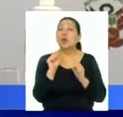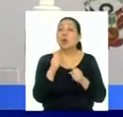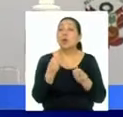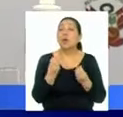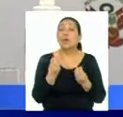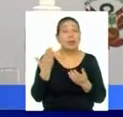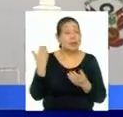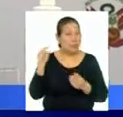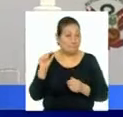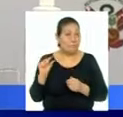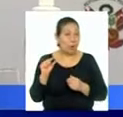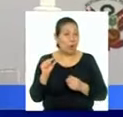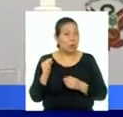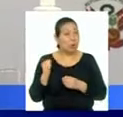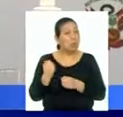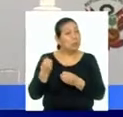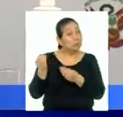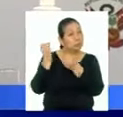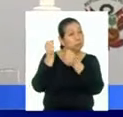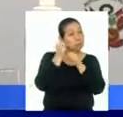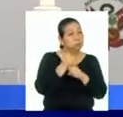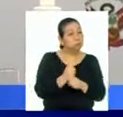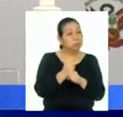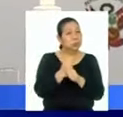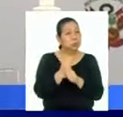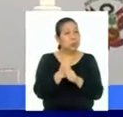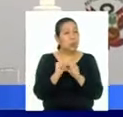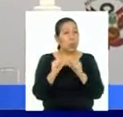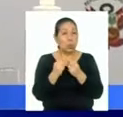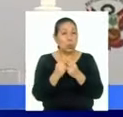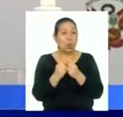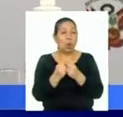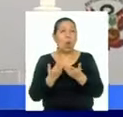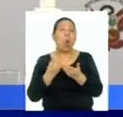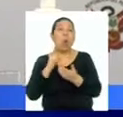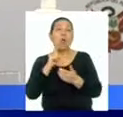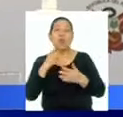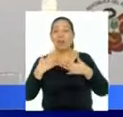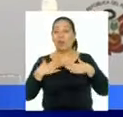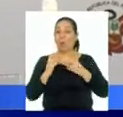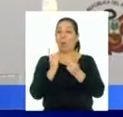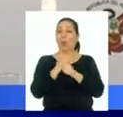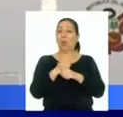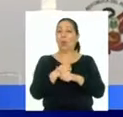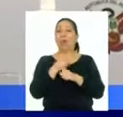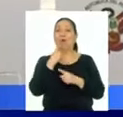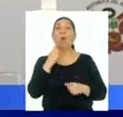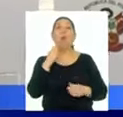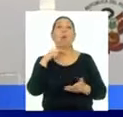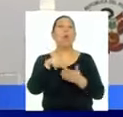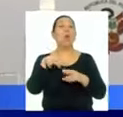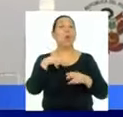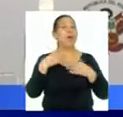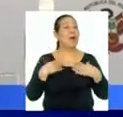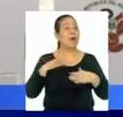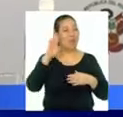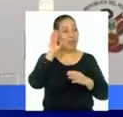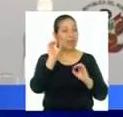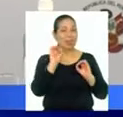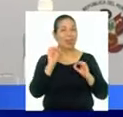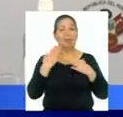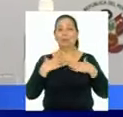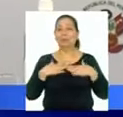Asimismo, recientemente se ha reforzado el grupo Terna con la finalidad de que sirva con mayor